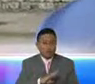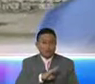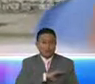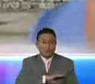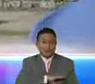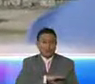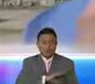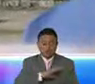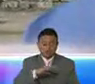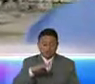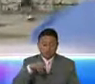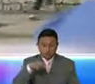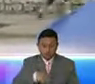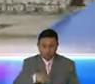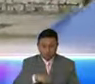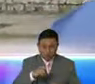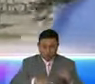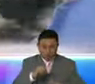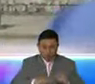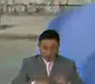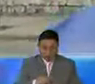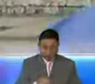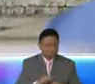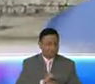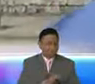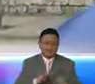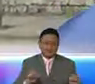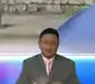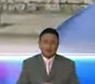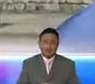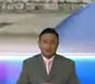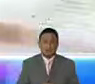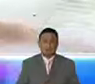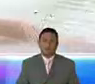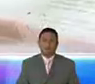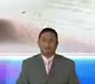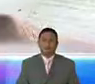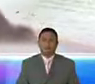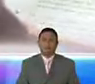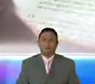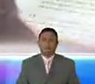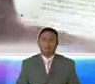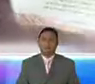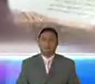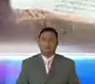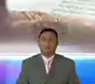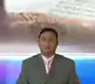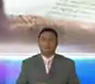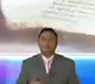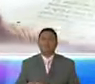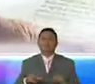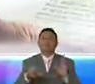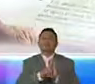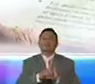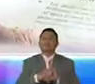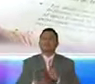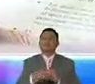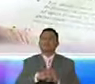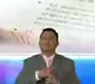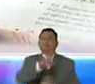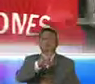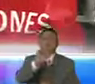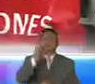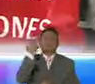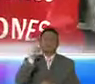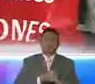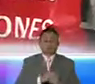municipio ponga piedra alguna en este sector mientras no escuche a la comunidad. Se tenía previsto que, según la ley, en un máximo de 30 días, los